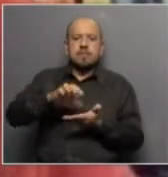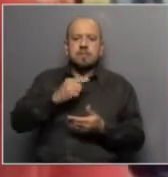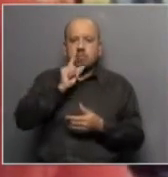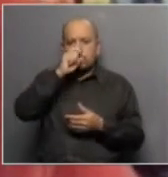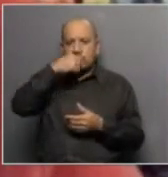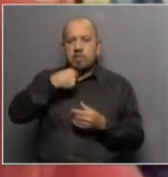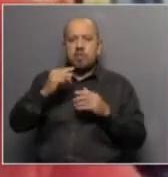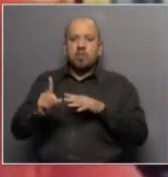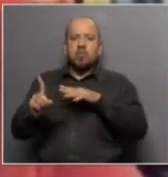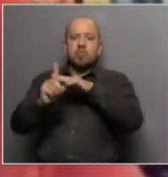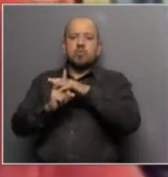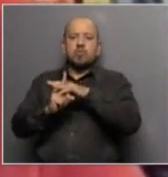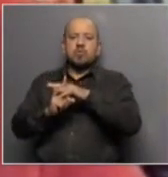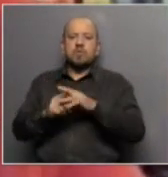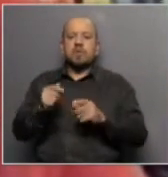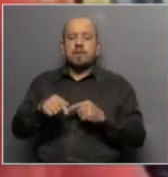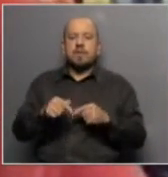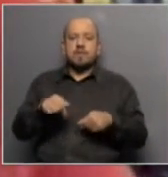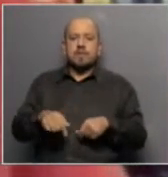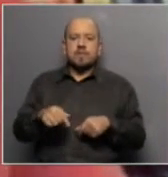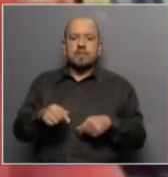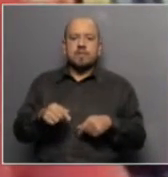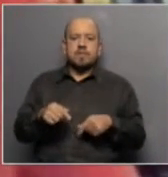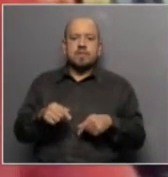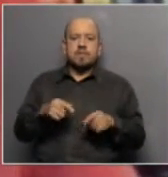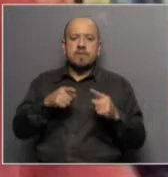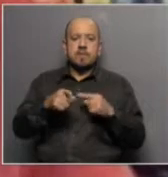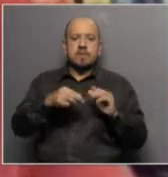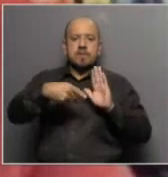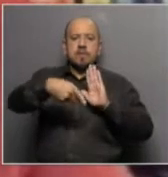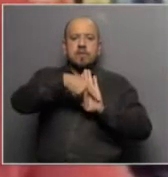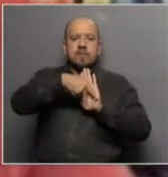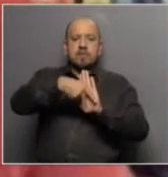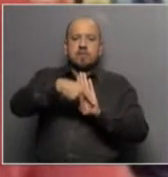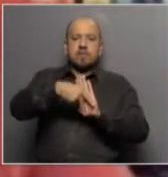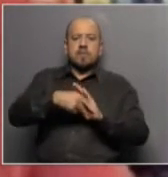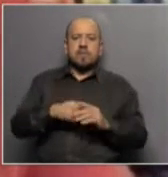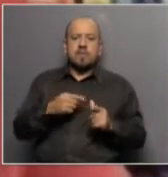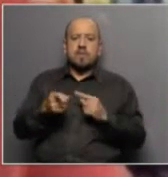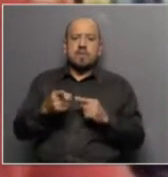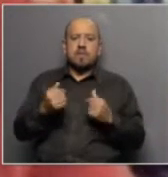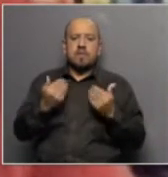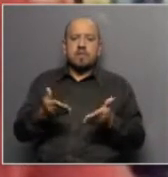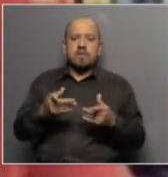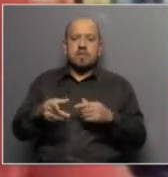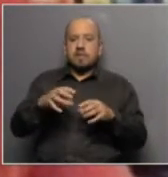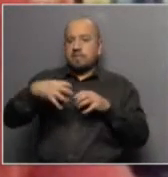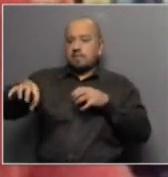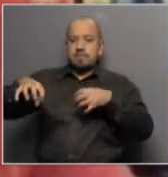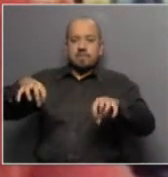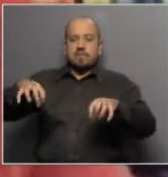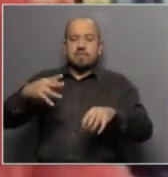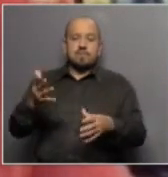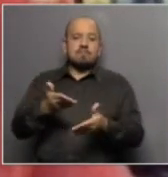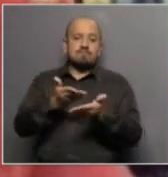ciudad inclusiva, lo que vemos es que este tipo de normativas lo que favorecen es la gentrificación, favorecen